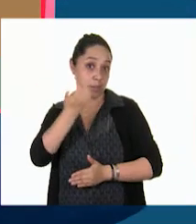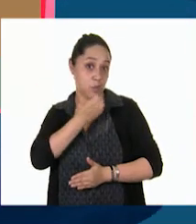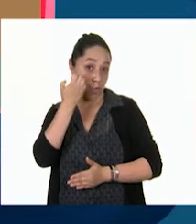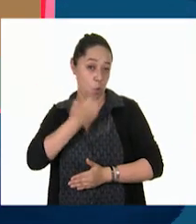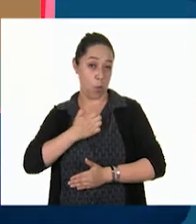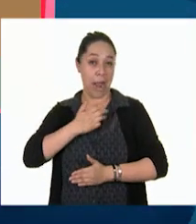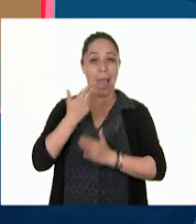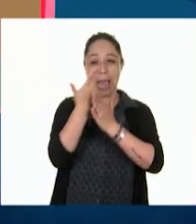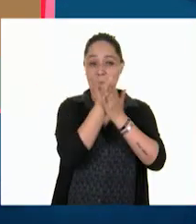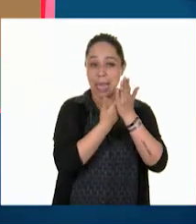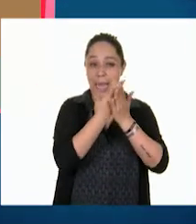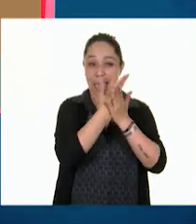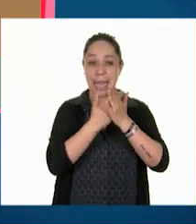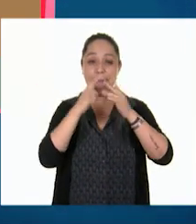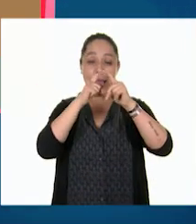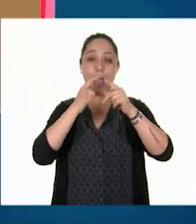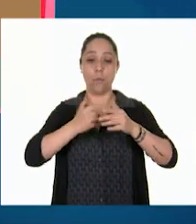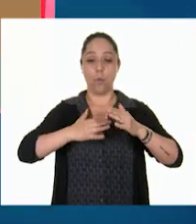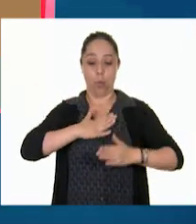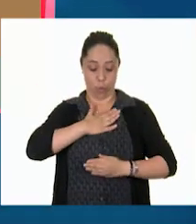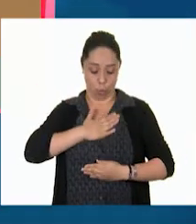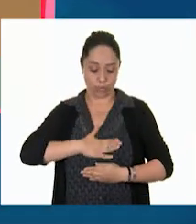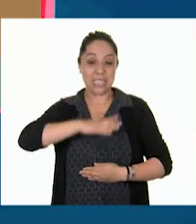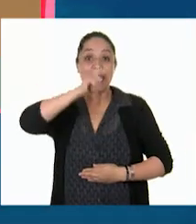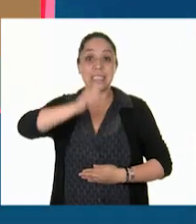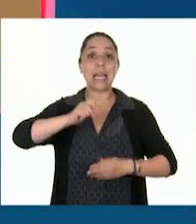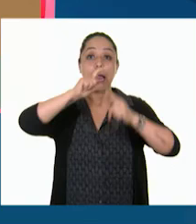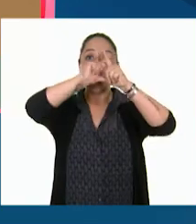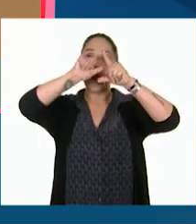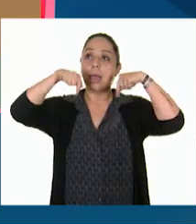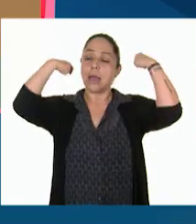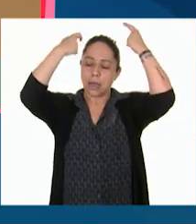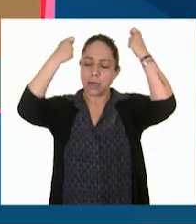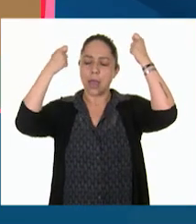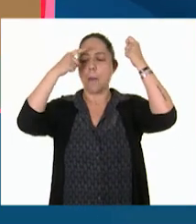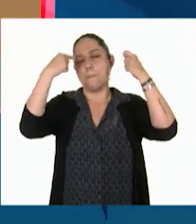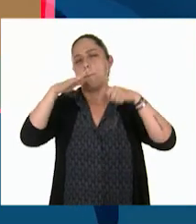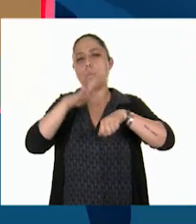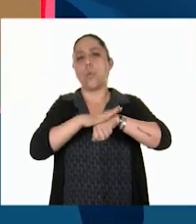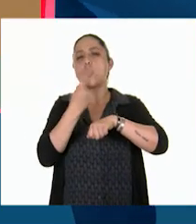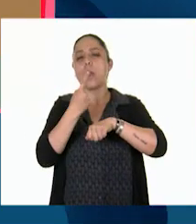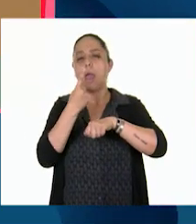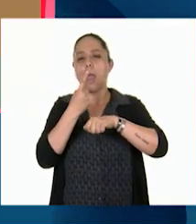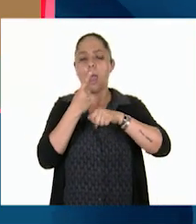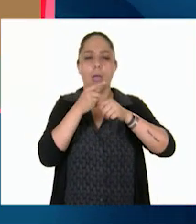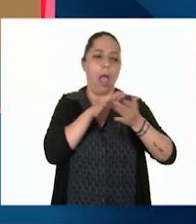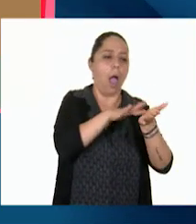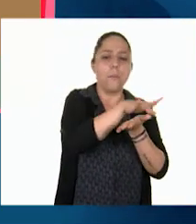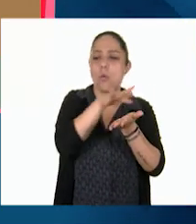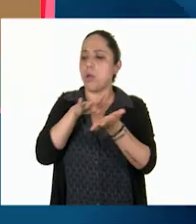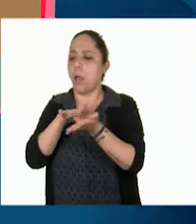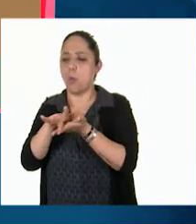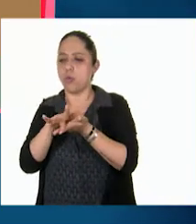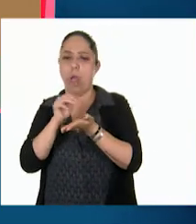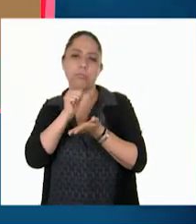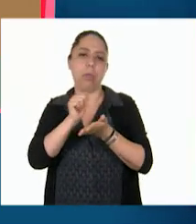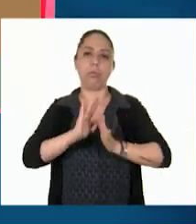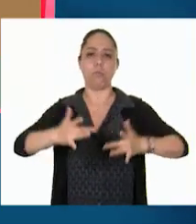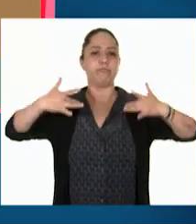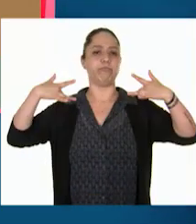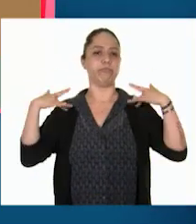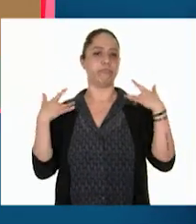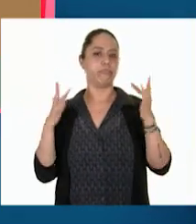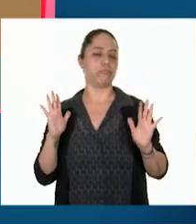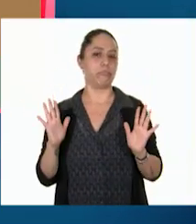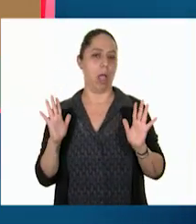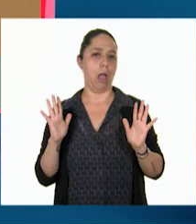justicia la dibujan con los ojos tapados porque es imparcial. O sea, no le va a ningún equipo. A diferencia de